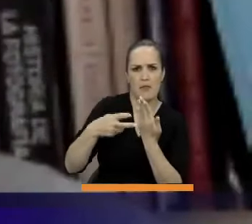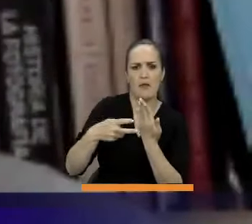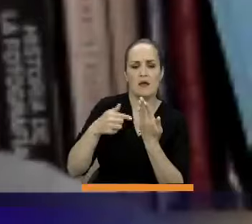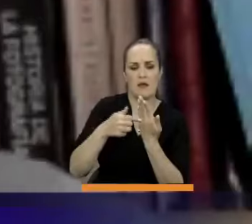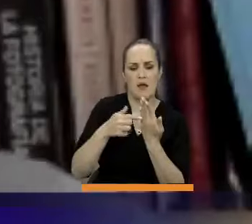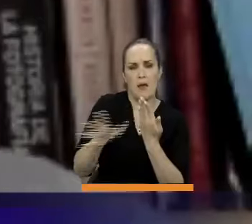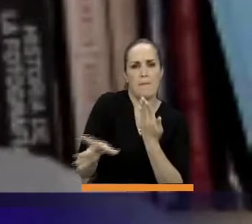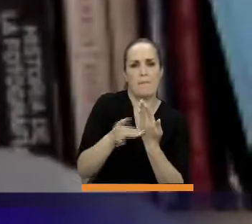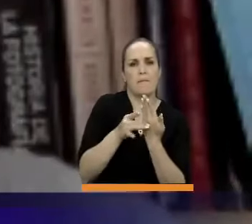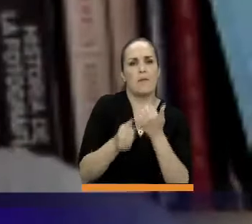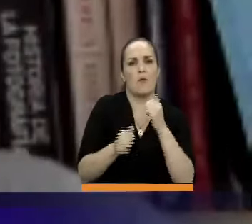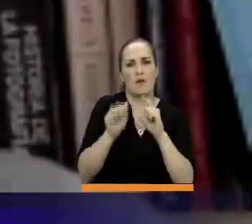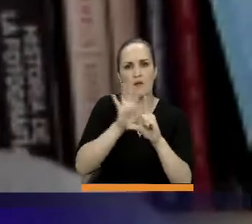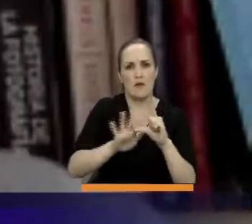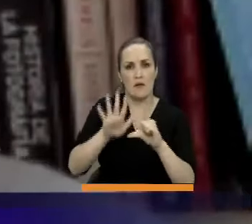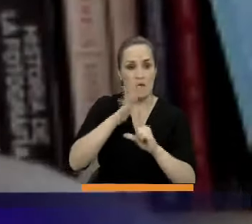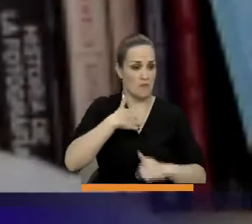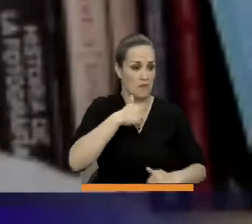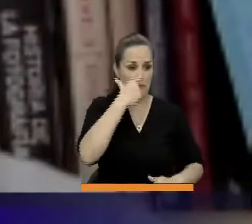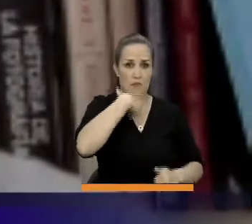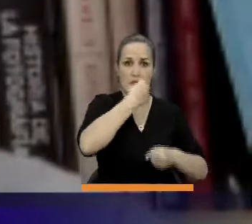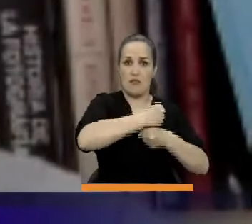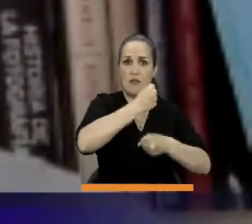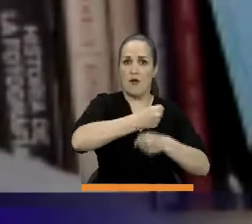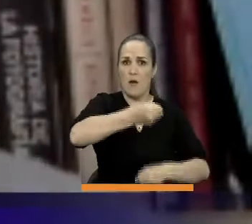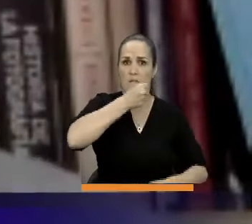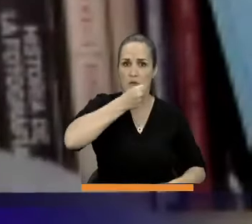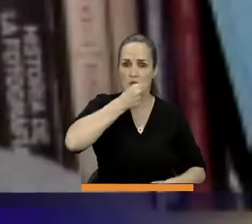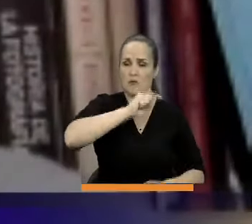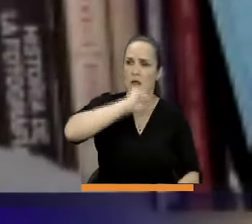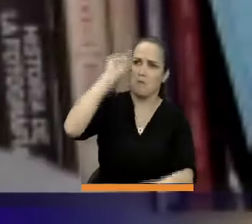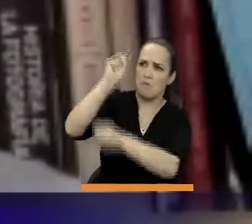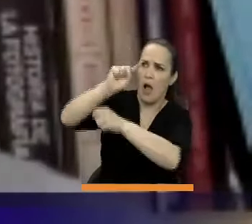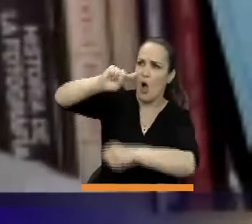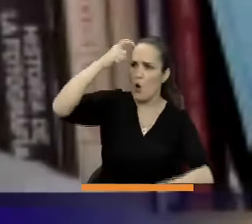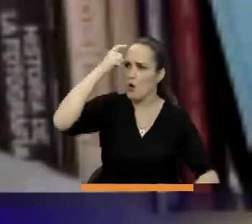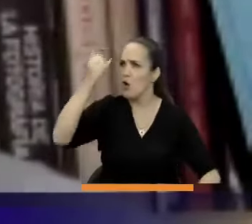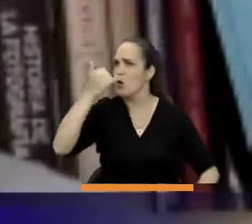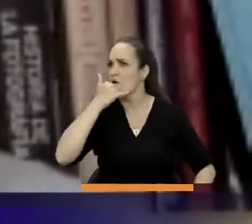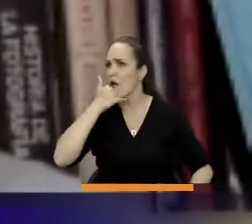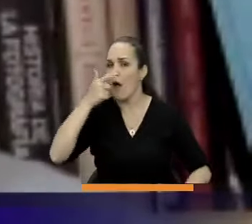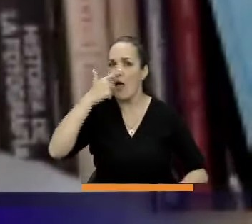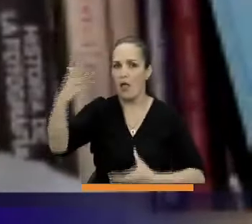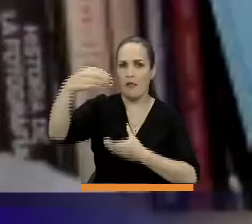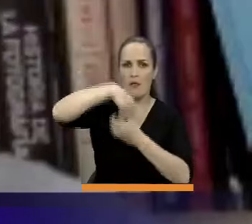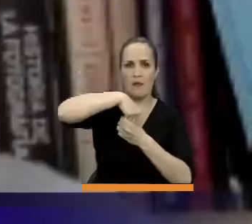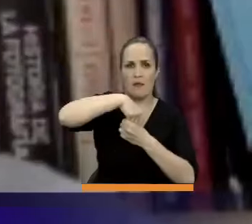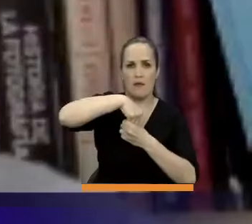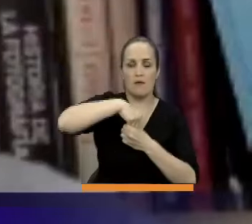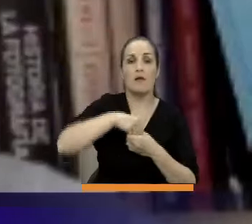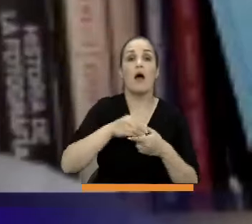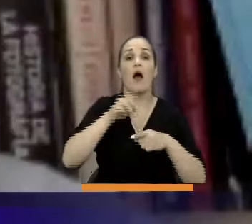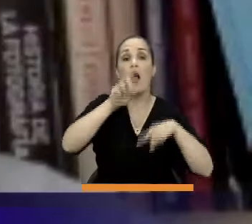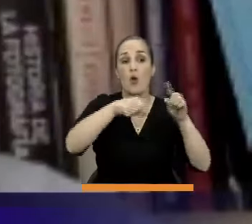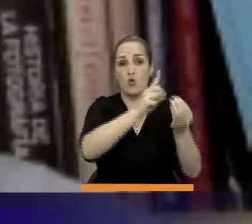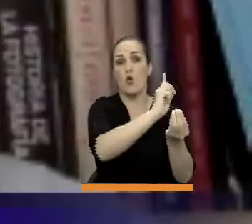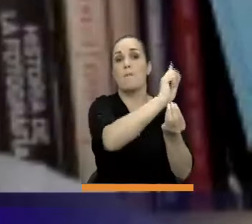manera independiente para identificar esto, ¿no? También sabemos de algunos